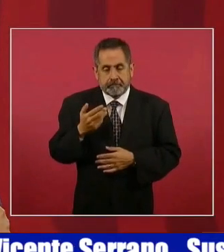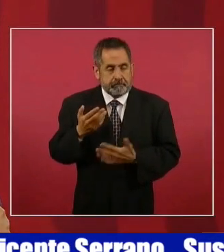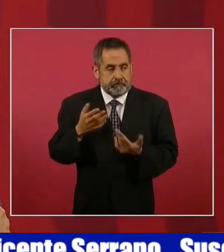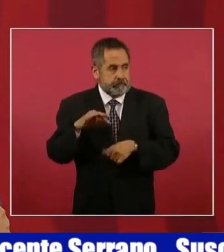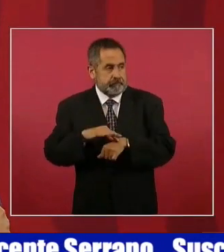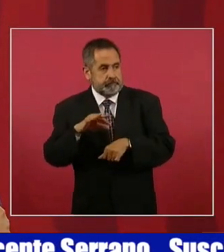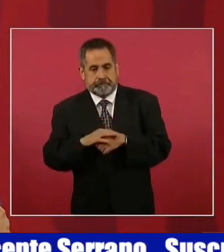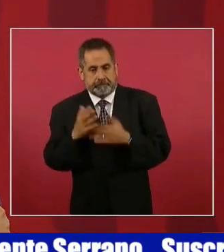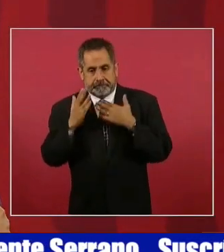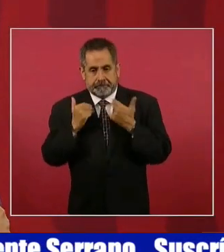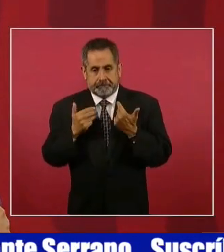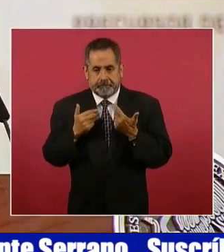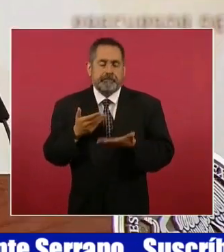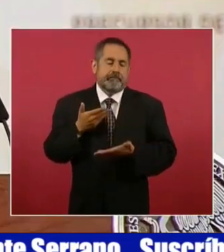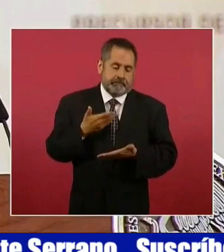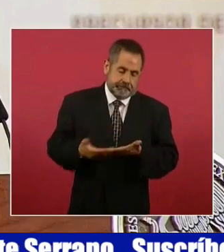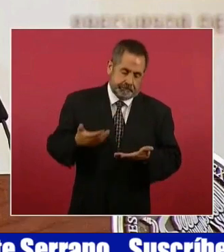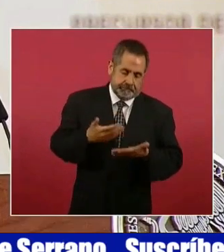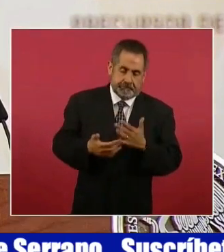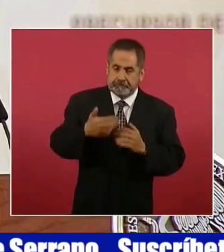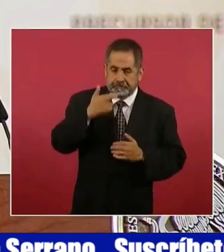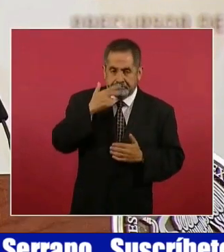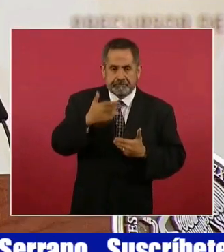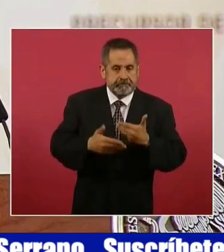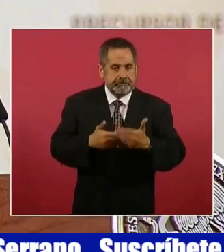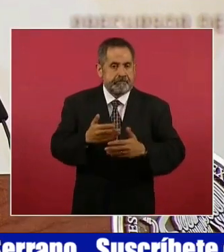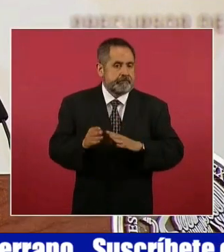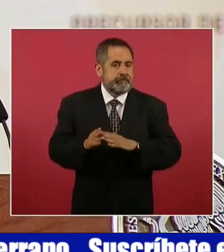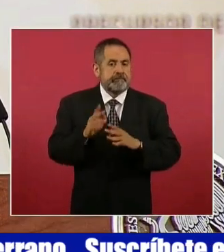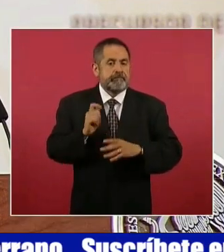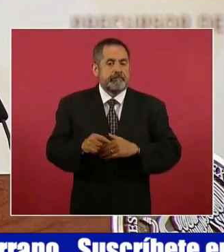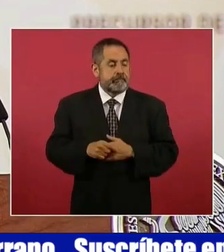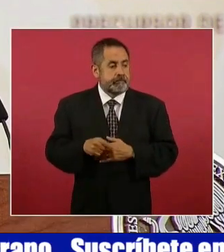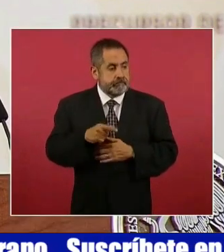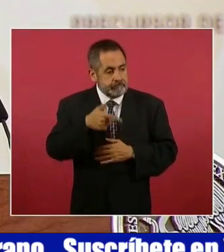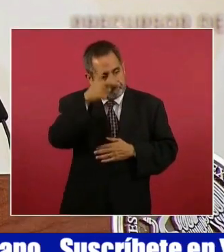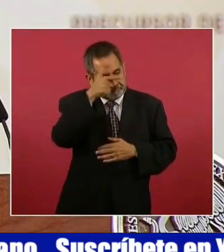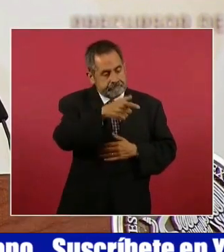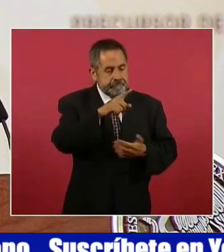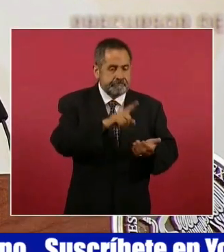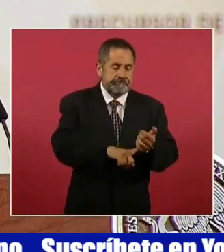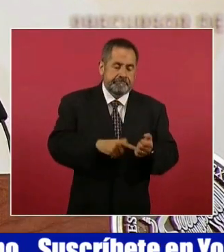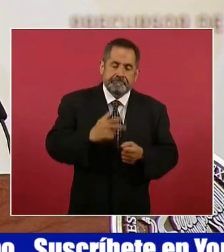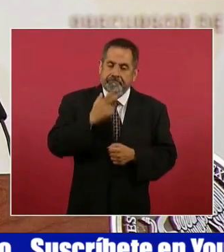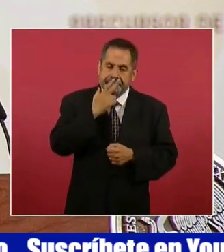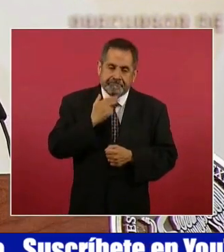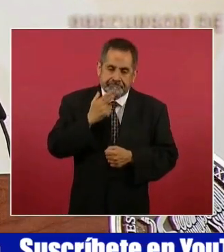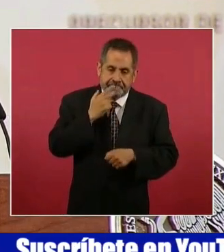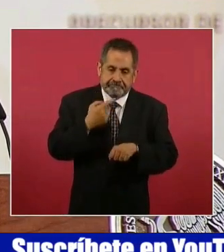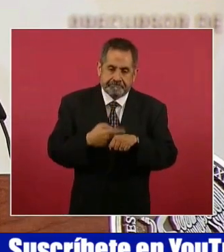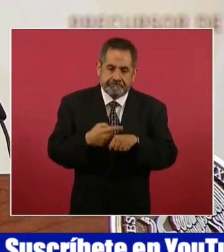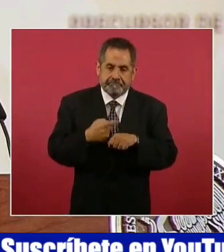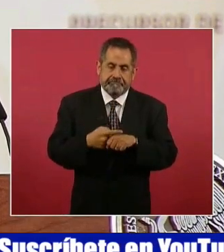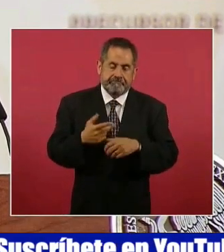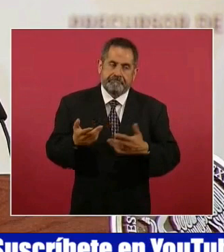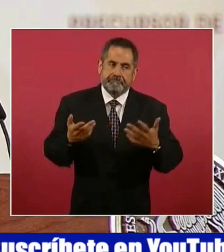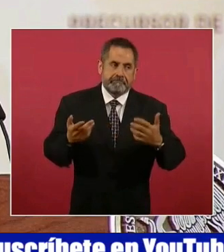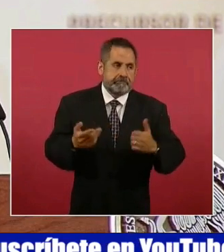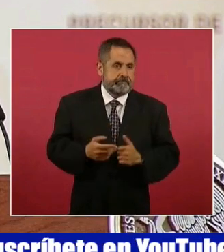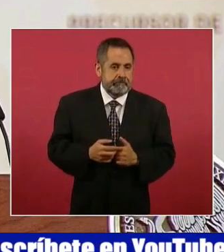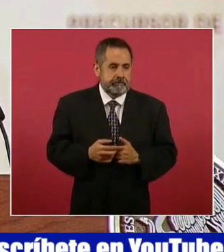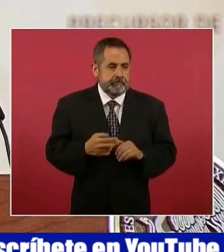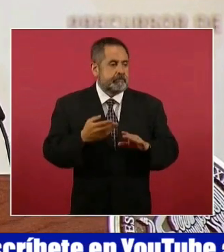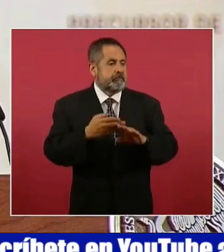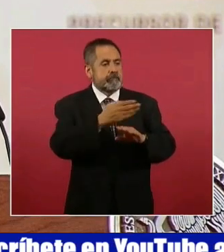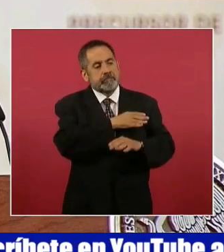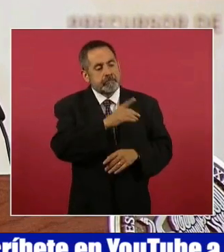vez enfrentar a un periodista de a pie. Carlos Loret de Mola es distinto. Él no es de a pie, ya se ha mencionado lo hemos planteado una y otra